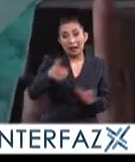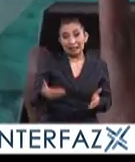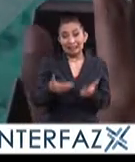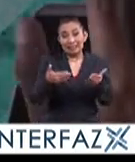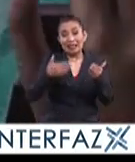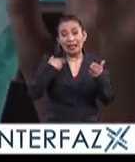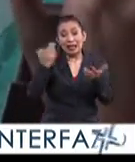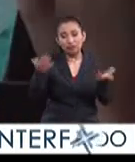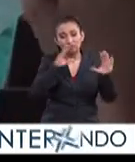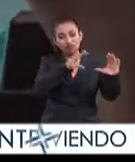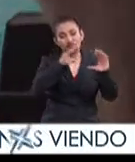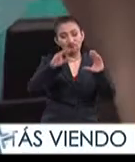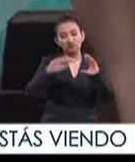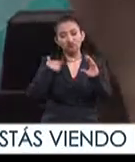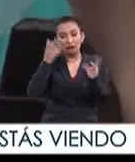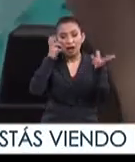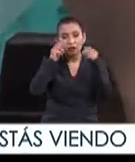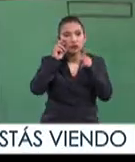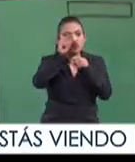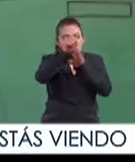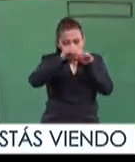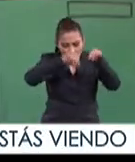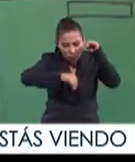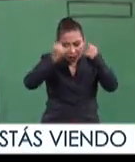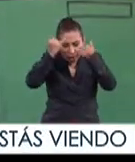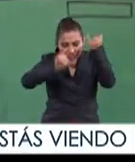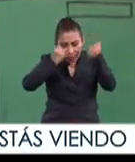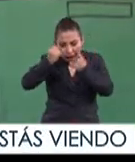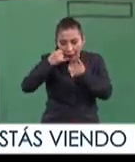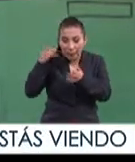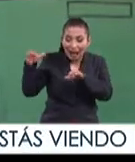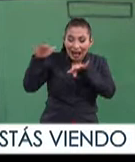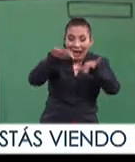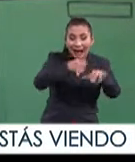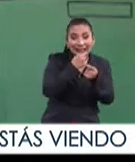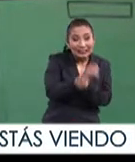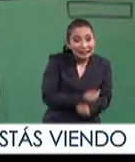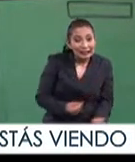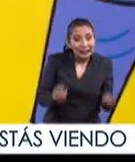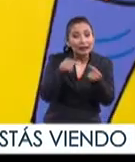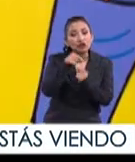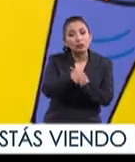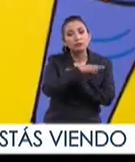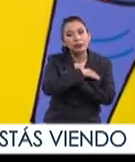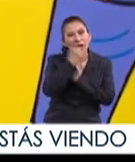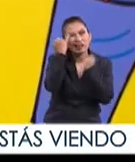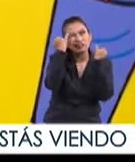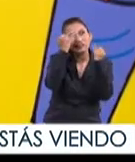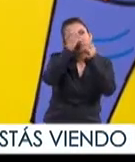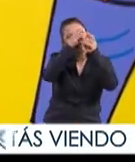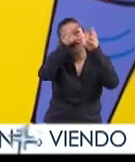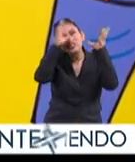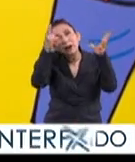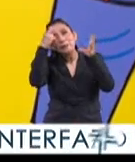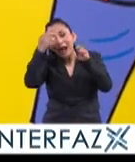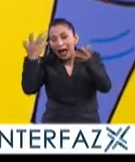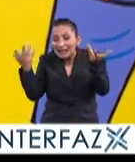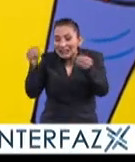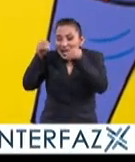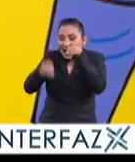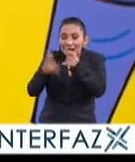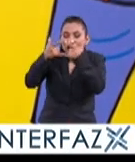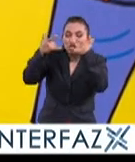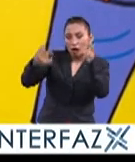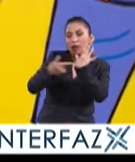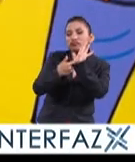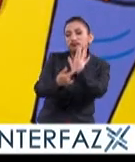un programa de formación audiovisual que apoya la creación de espacios para que los más pequeños puedan desarrollar su creatividad para generar